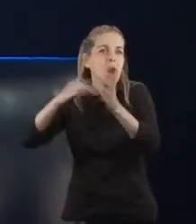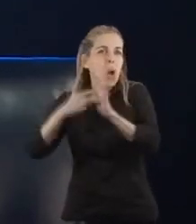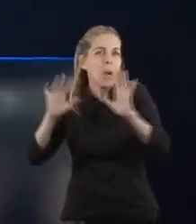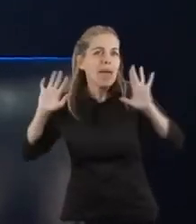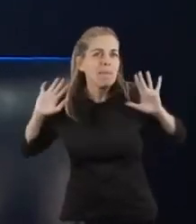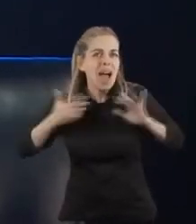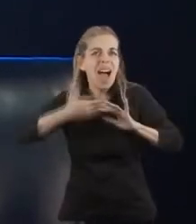proyecciones inflacionarias